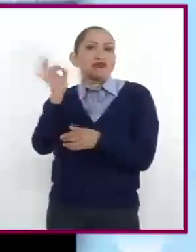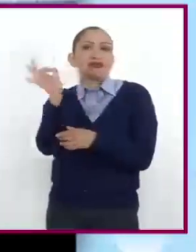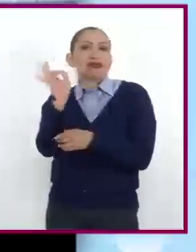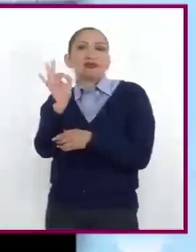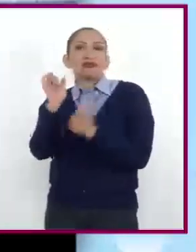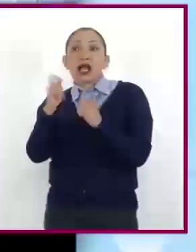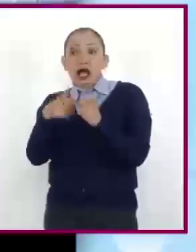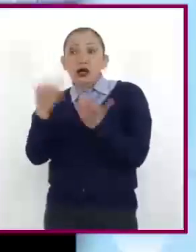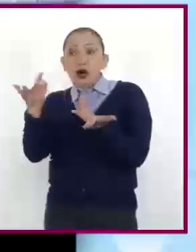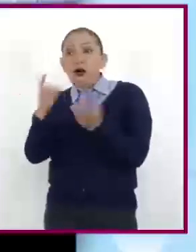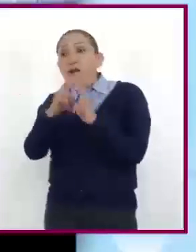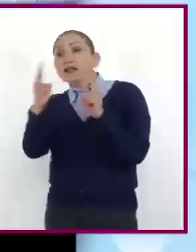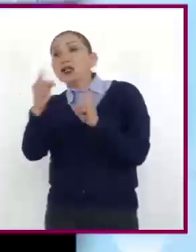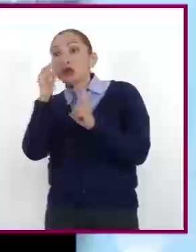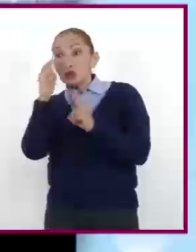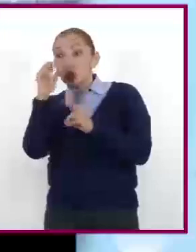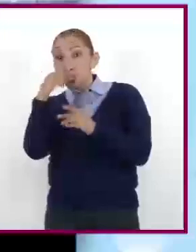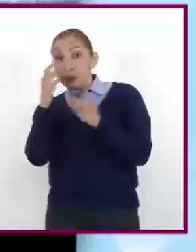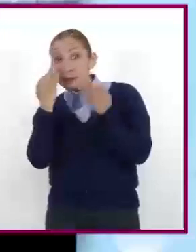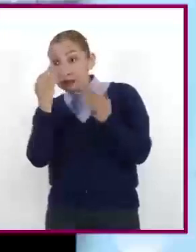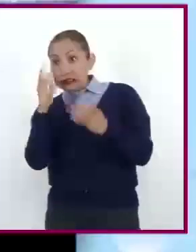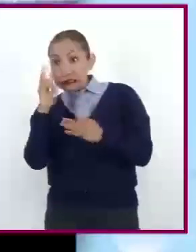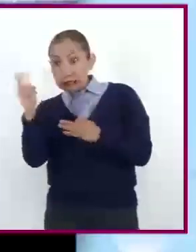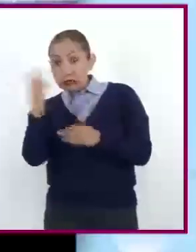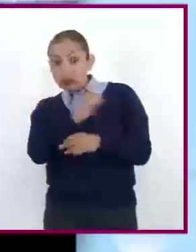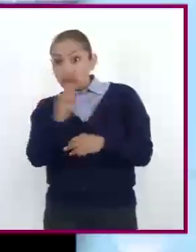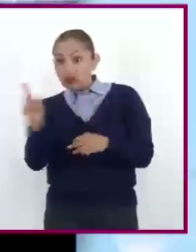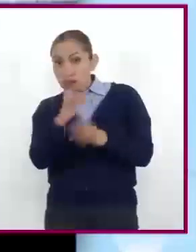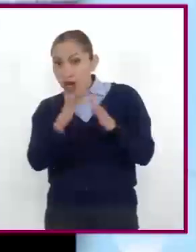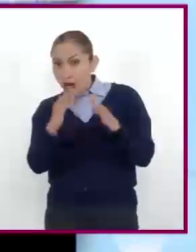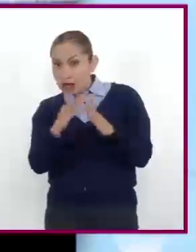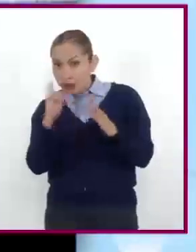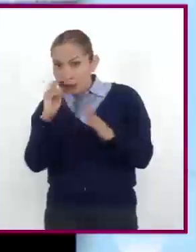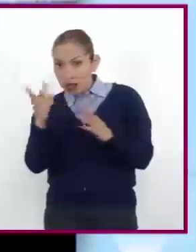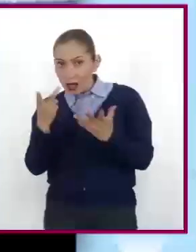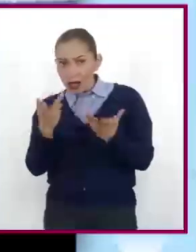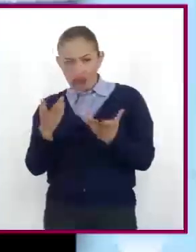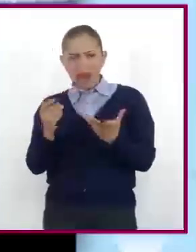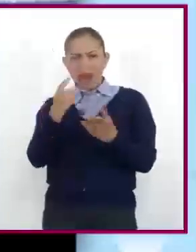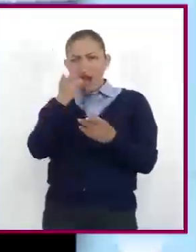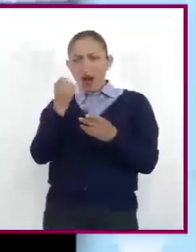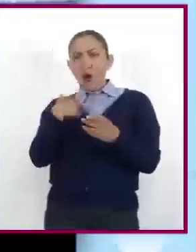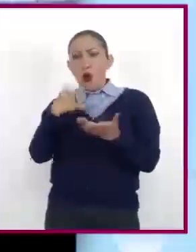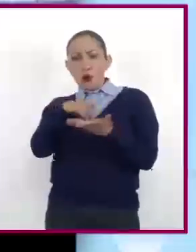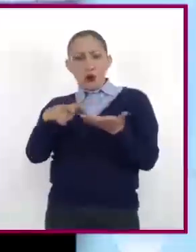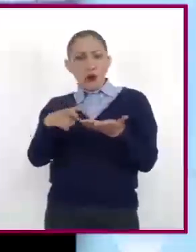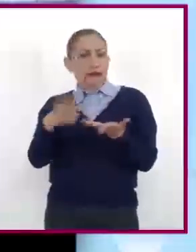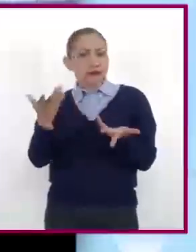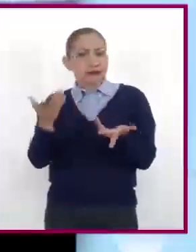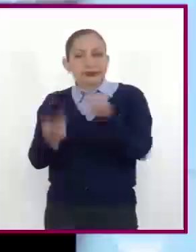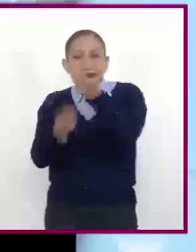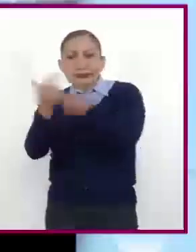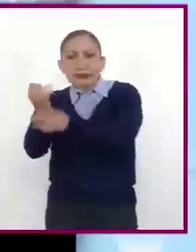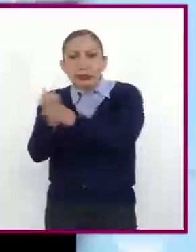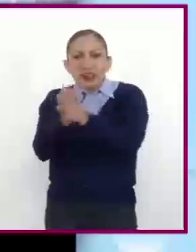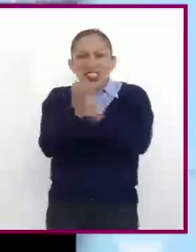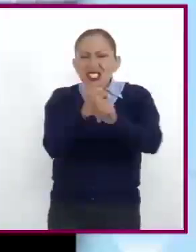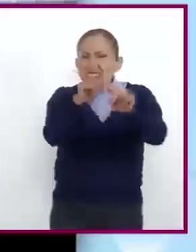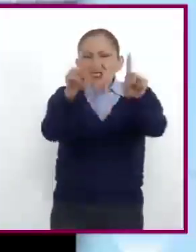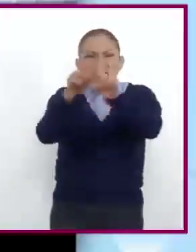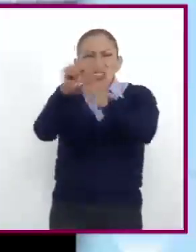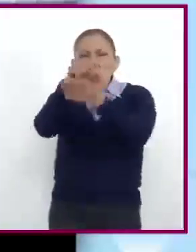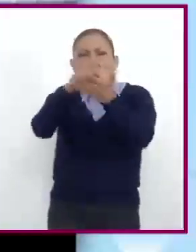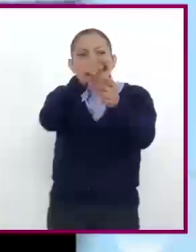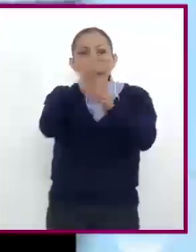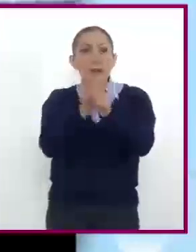lo mejor algún bien, los vecinos que estuvieron que han visto que entra y sale de una casa que no le corresponde, no sé. Pero tienen que ser muy variadas